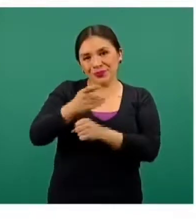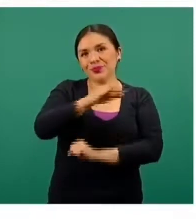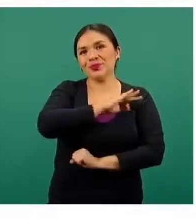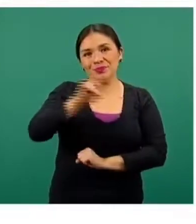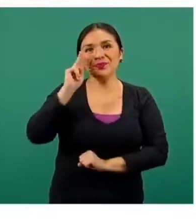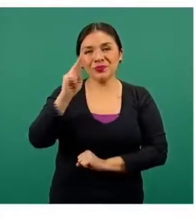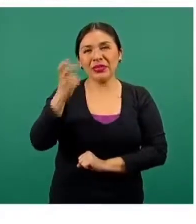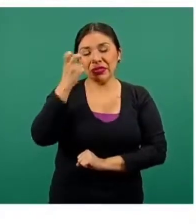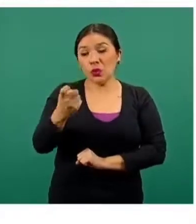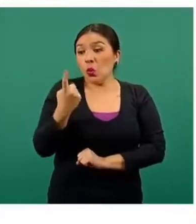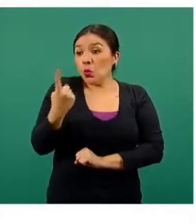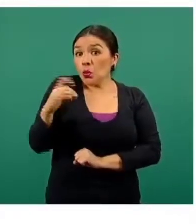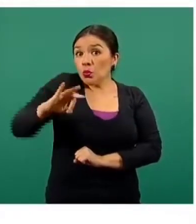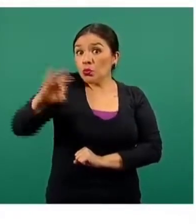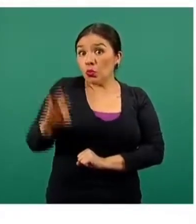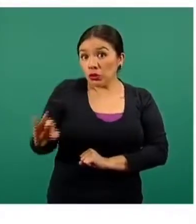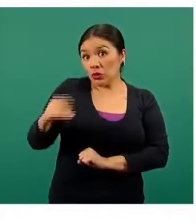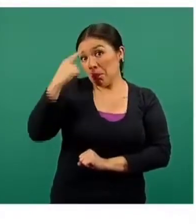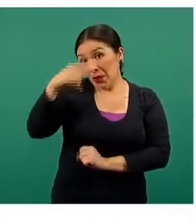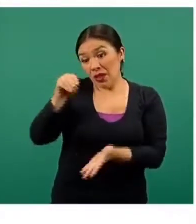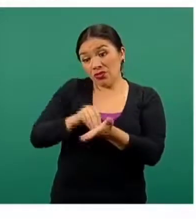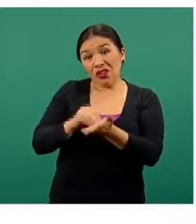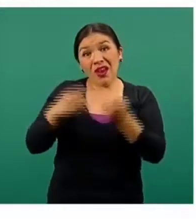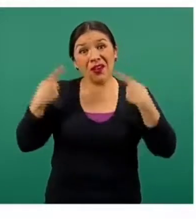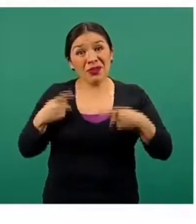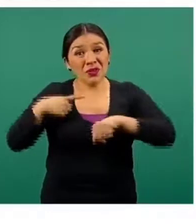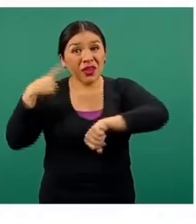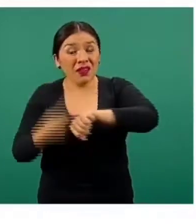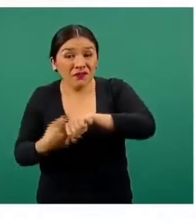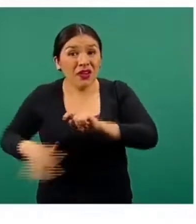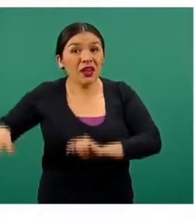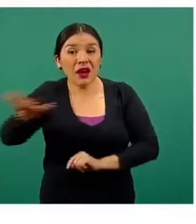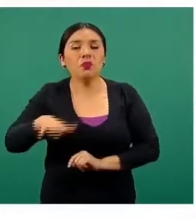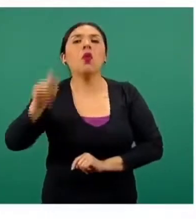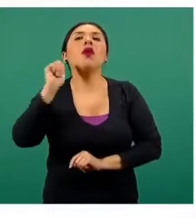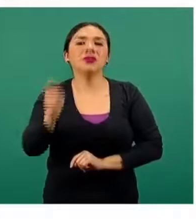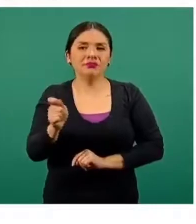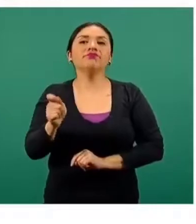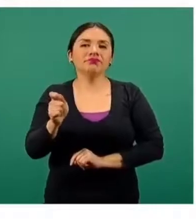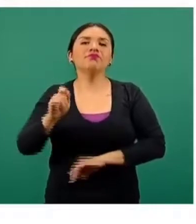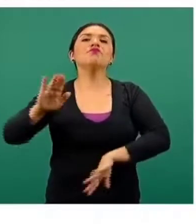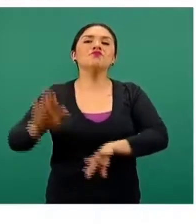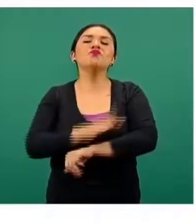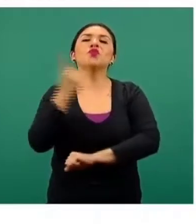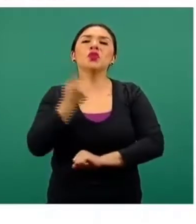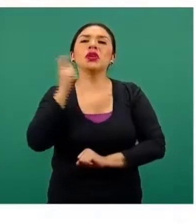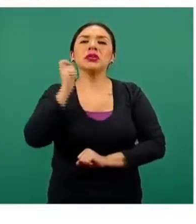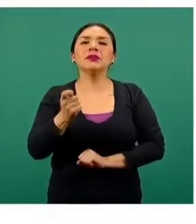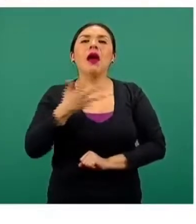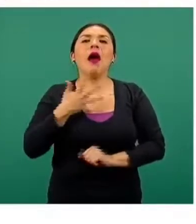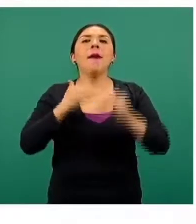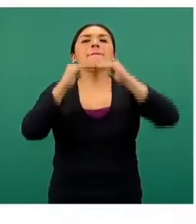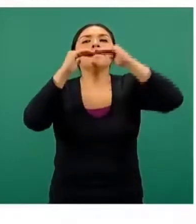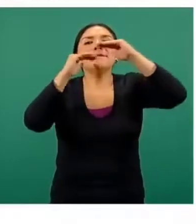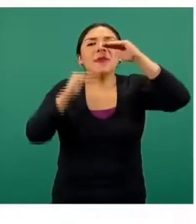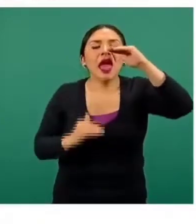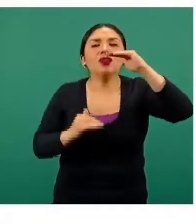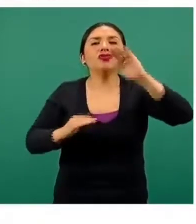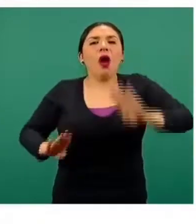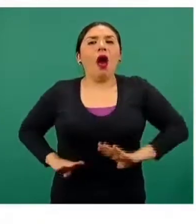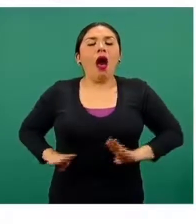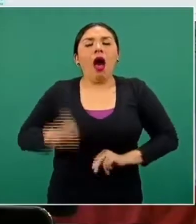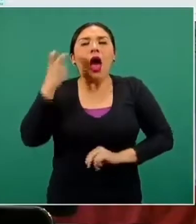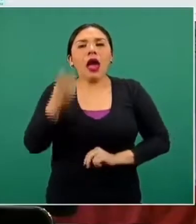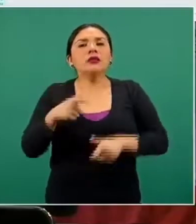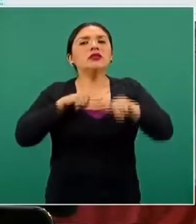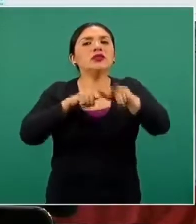o sea, en base a este 1% solo de casos activos, se da precisamente por la disminución y la tendencia descendente